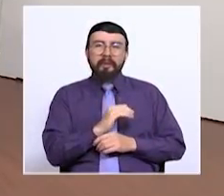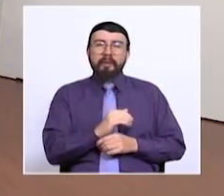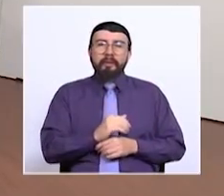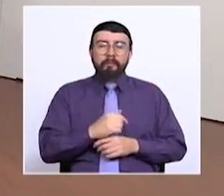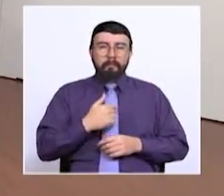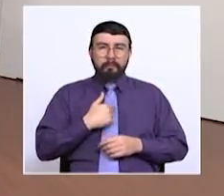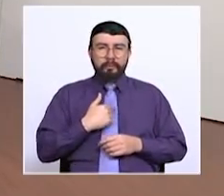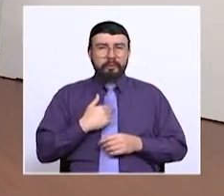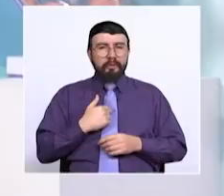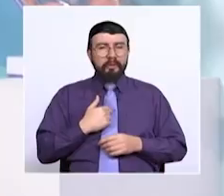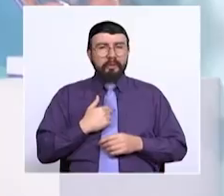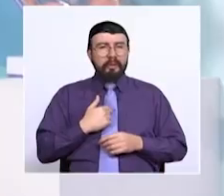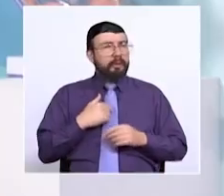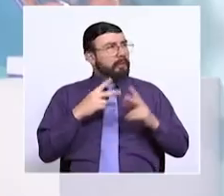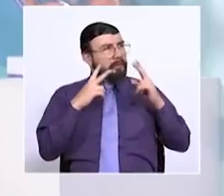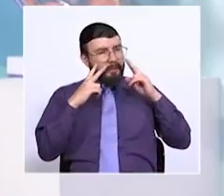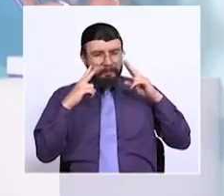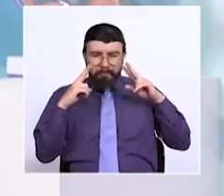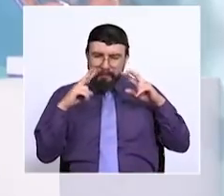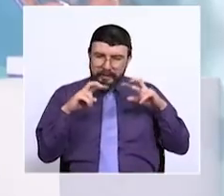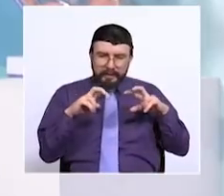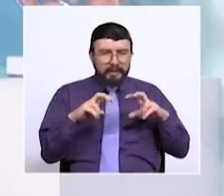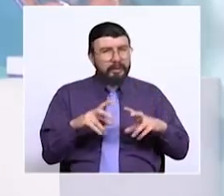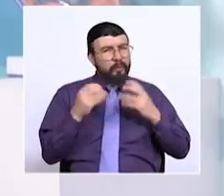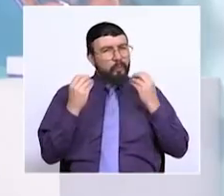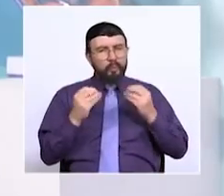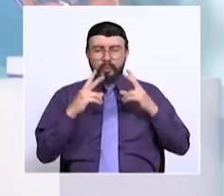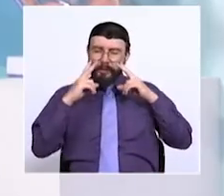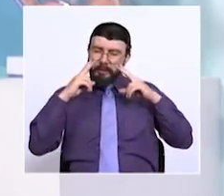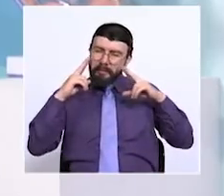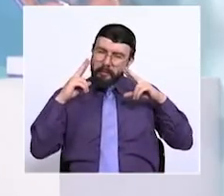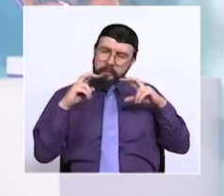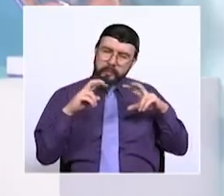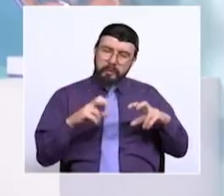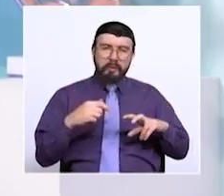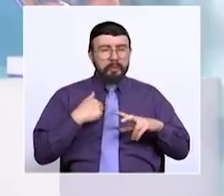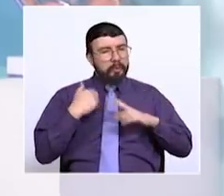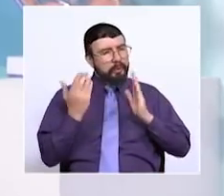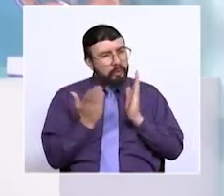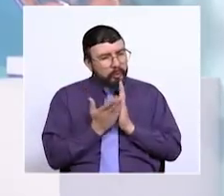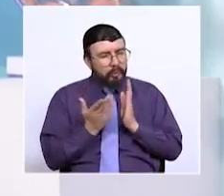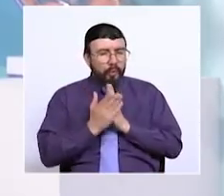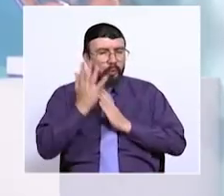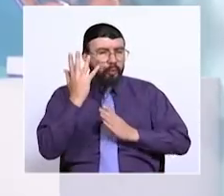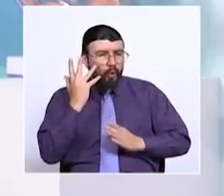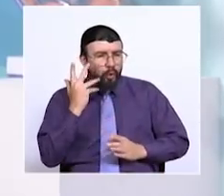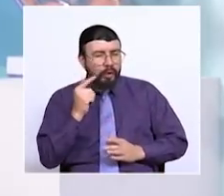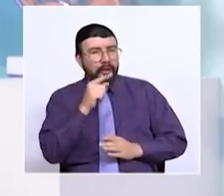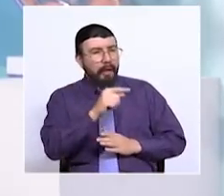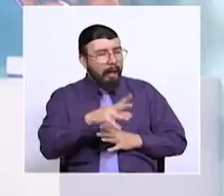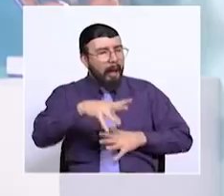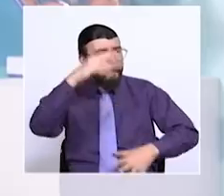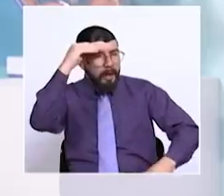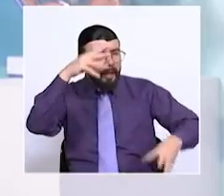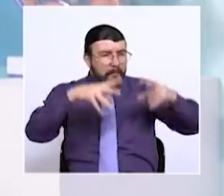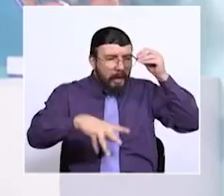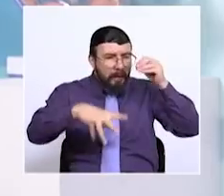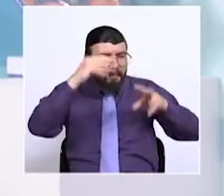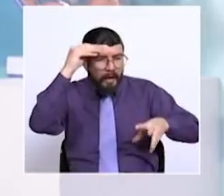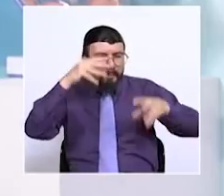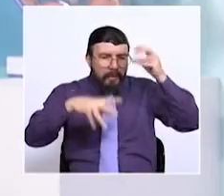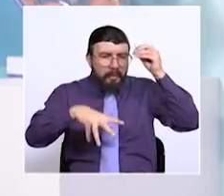un vasto investigador, luchador, estudiante, cada día aprendemos más y